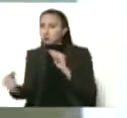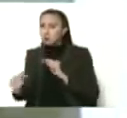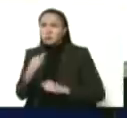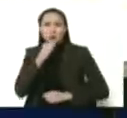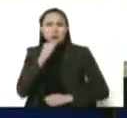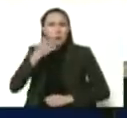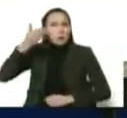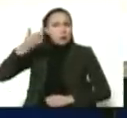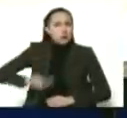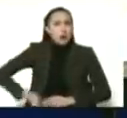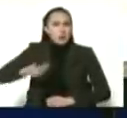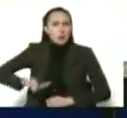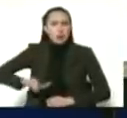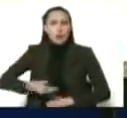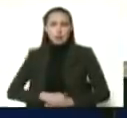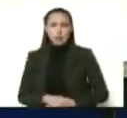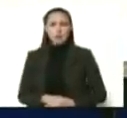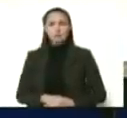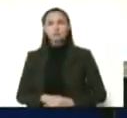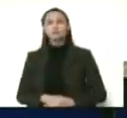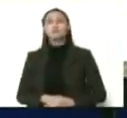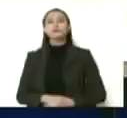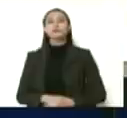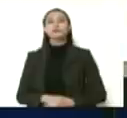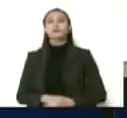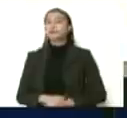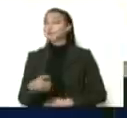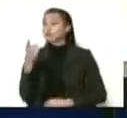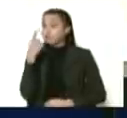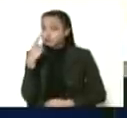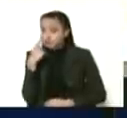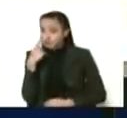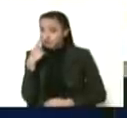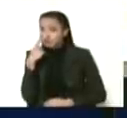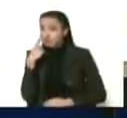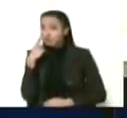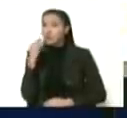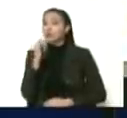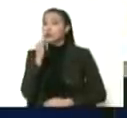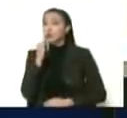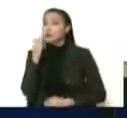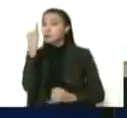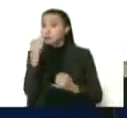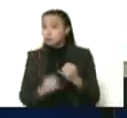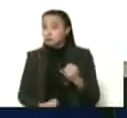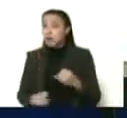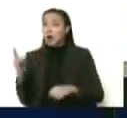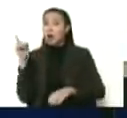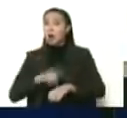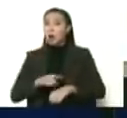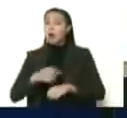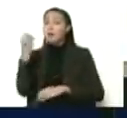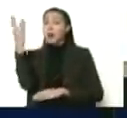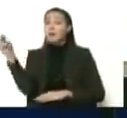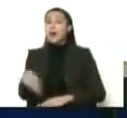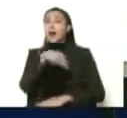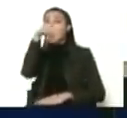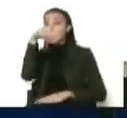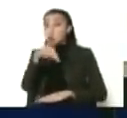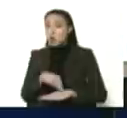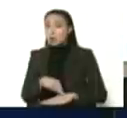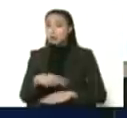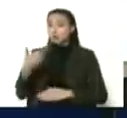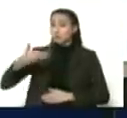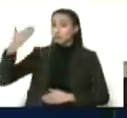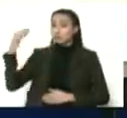información clave. No se pierdan, formación de última hora de la Asamblea Nacional que cumplió el